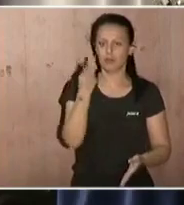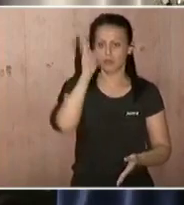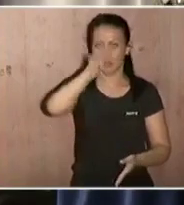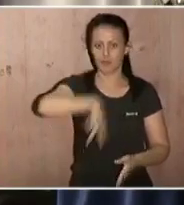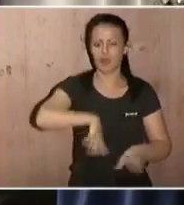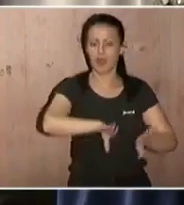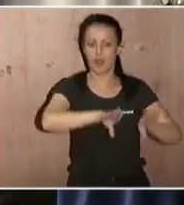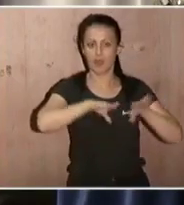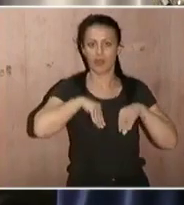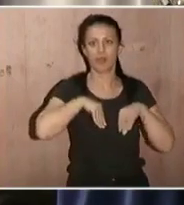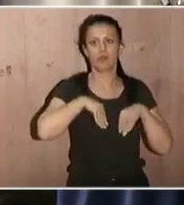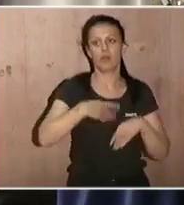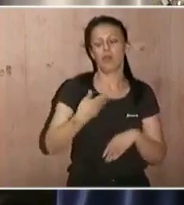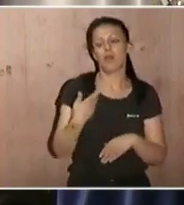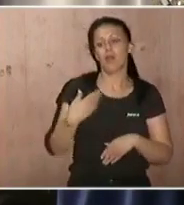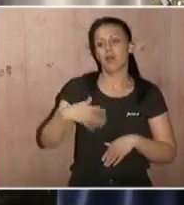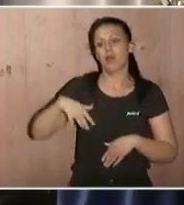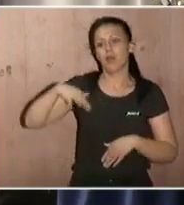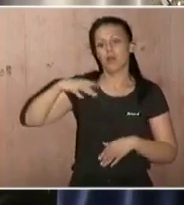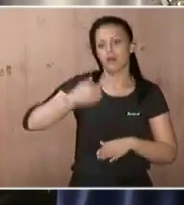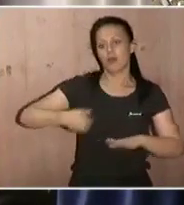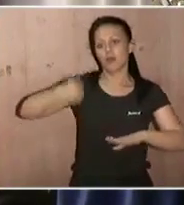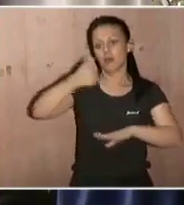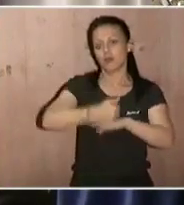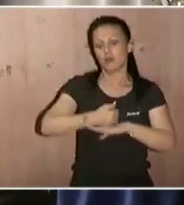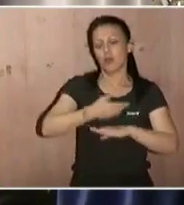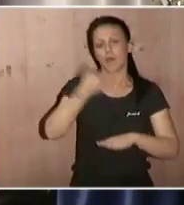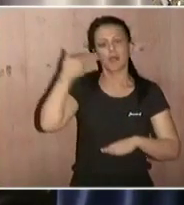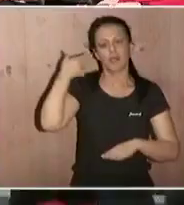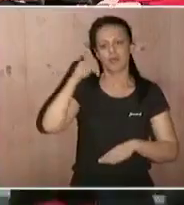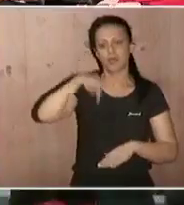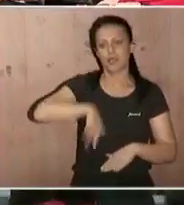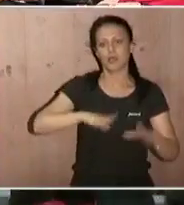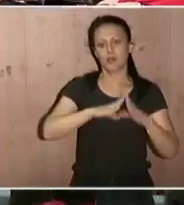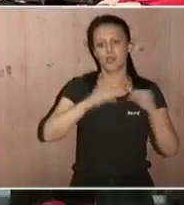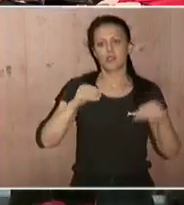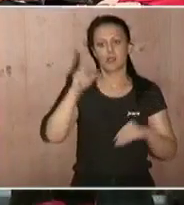magnífica en Alicante a 6 de julio de 2023.